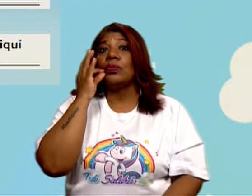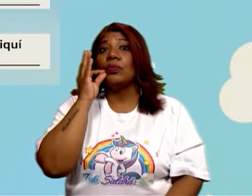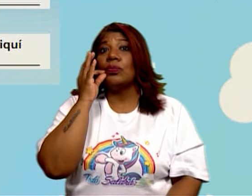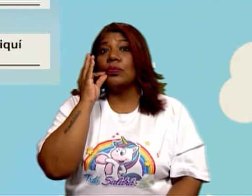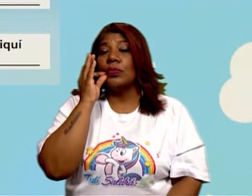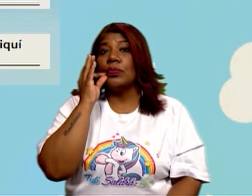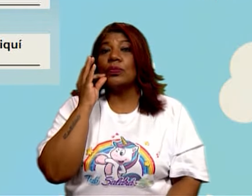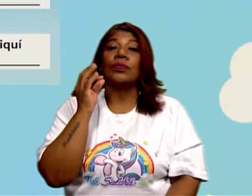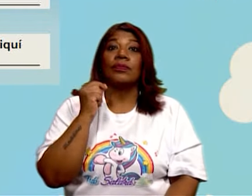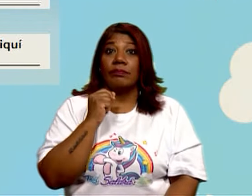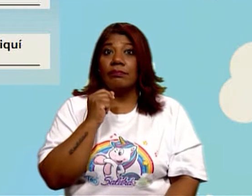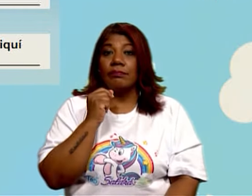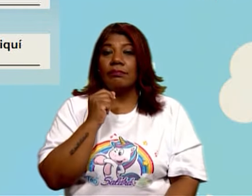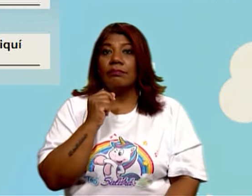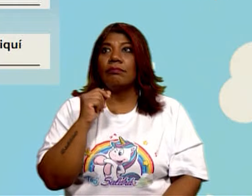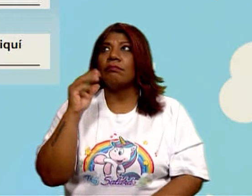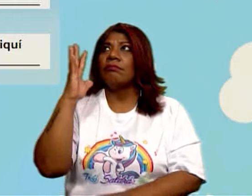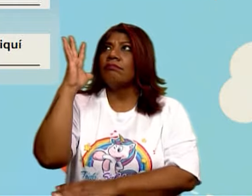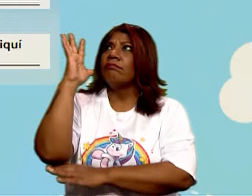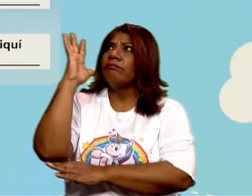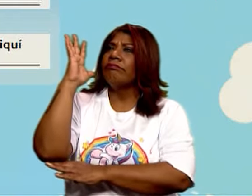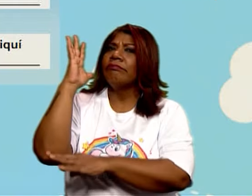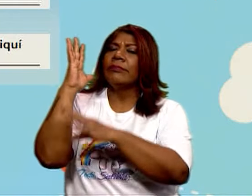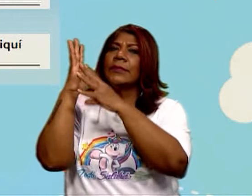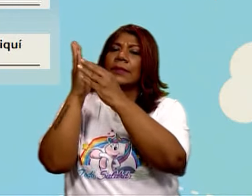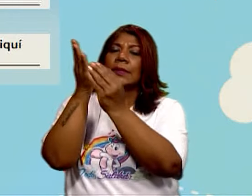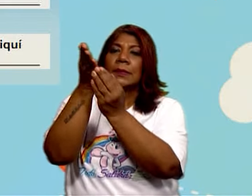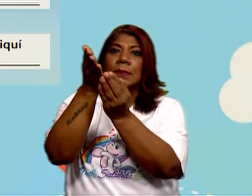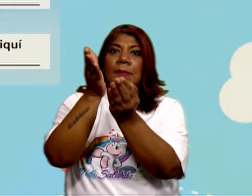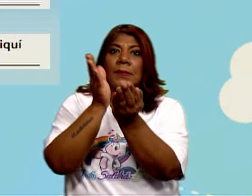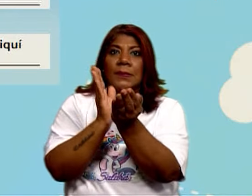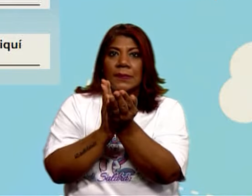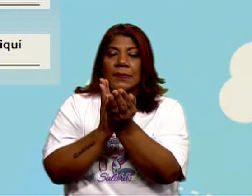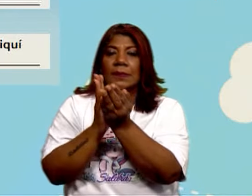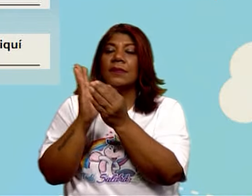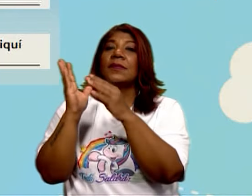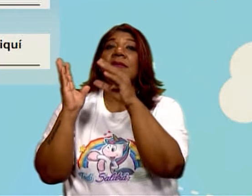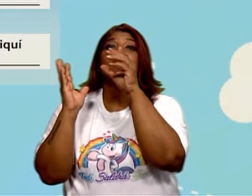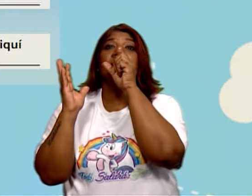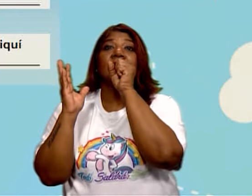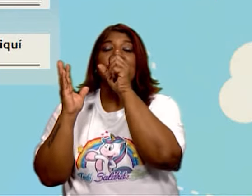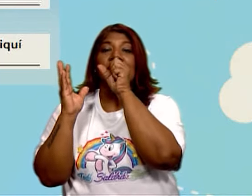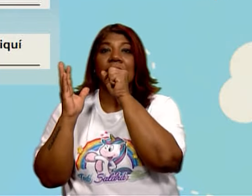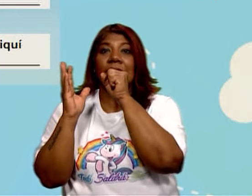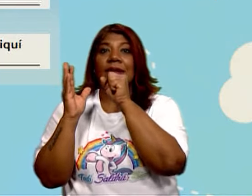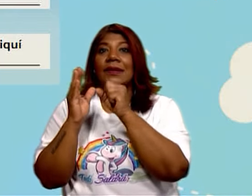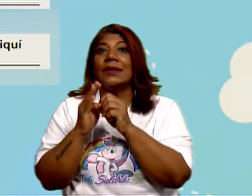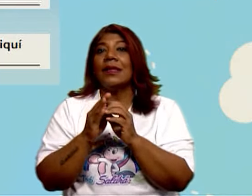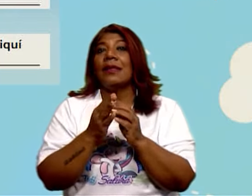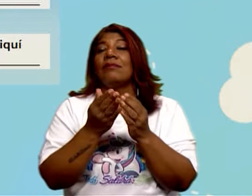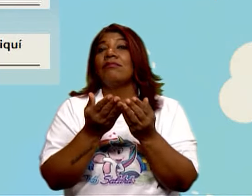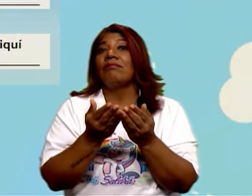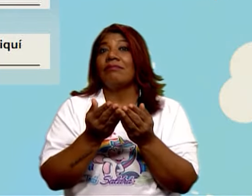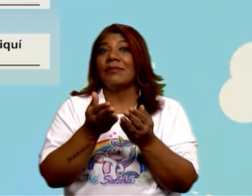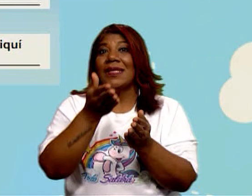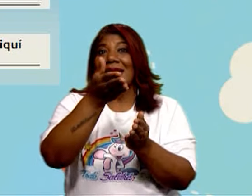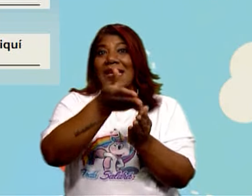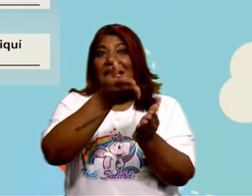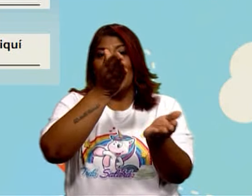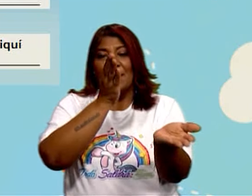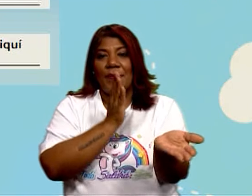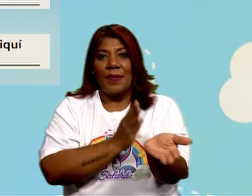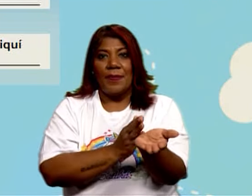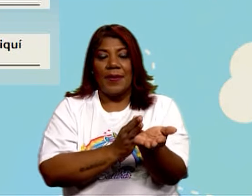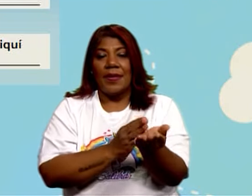nuestra vegetación, como el naranjo, el guineo, el aguacate, el mamey, la guayaba, el caimito, zapote, papaya, entre